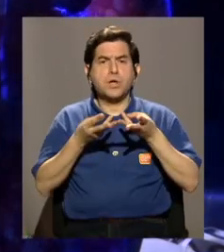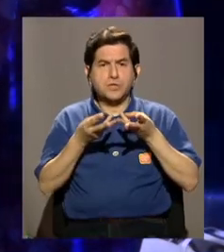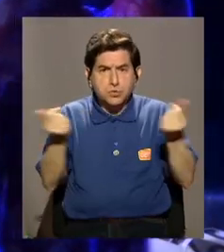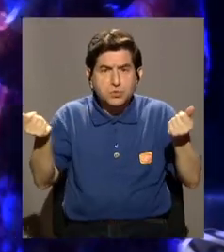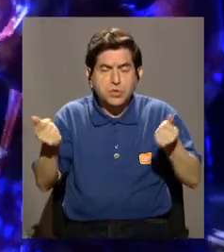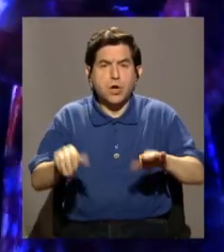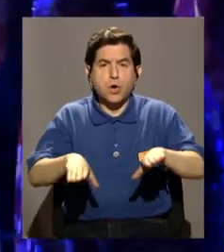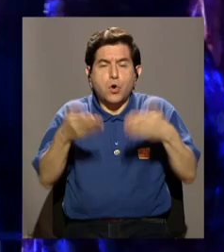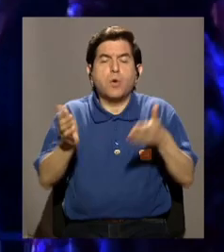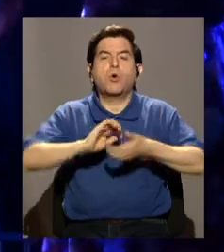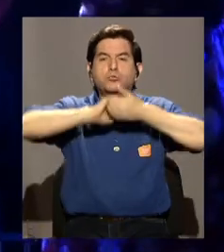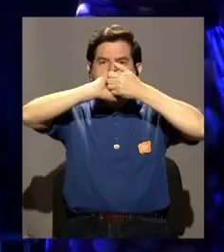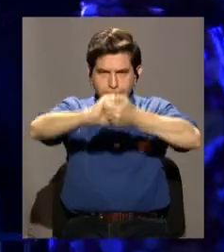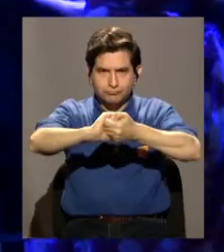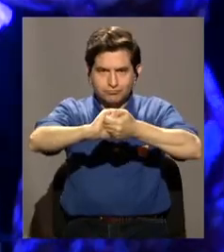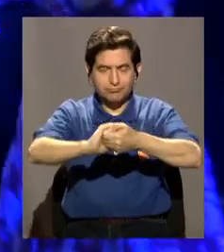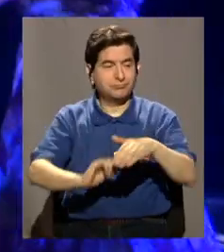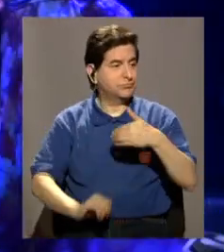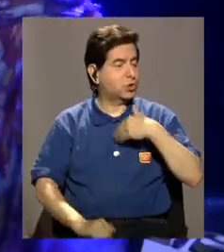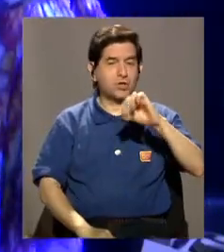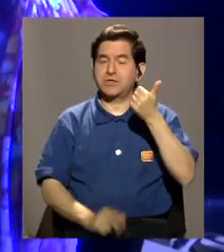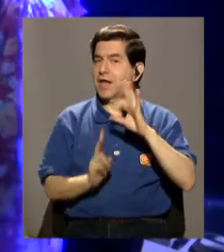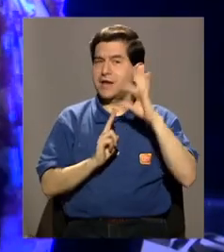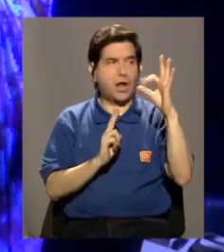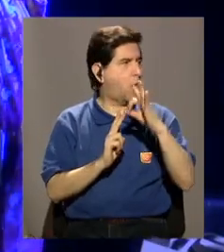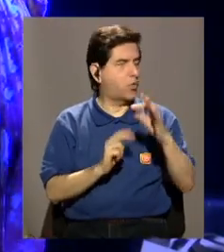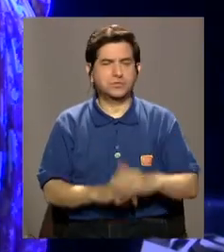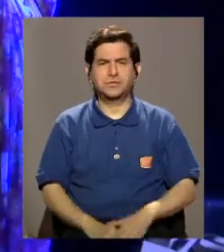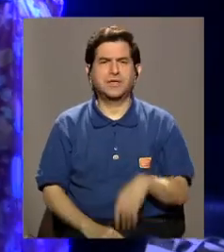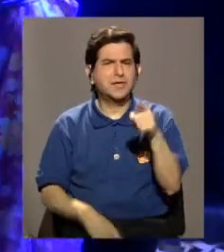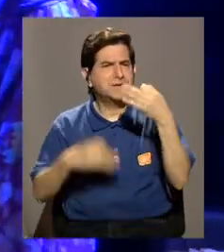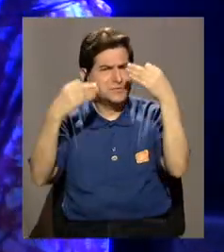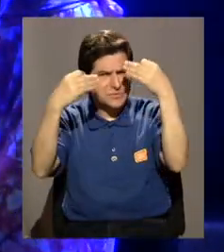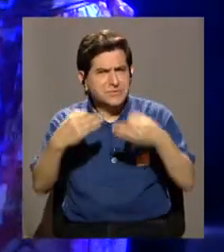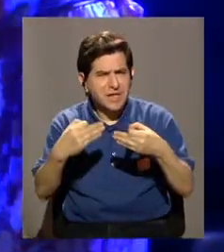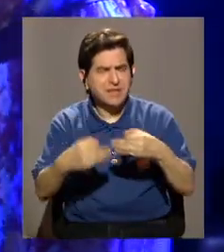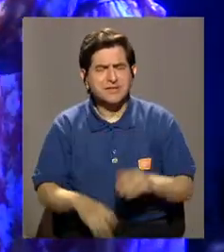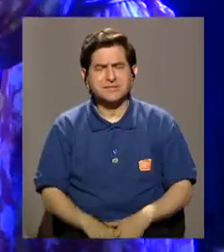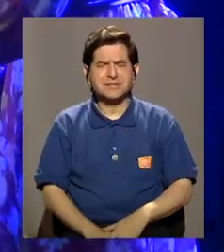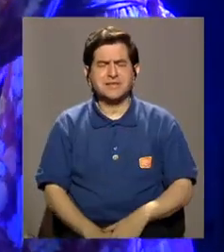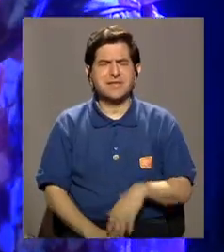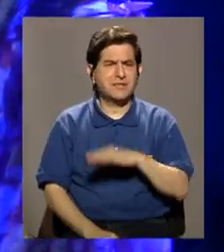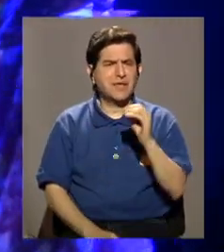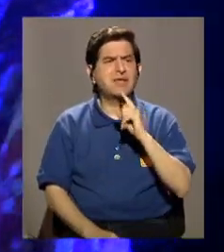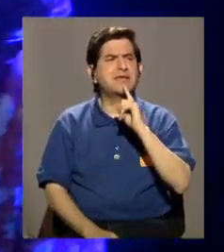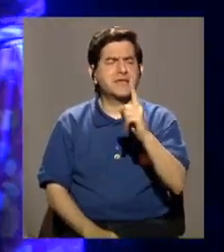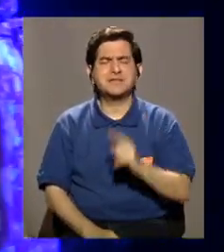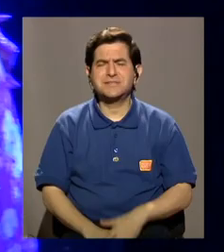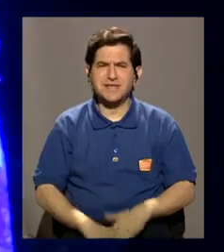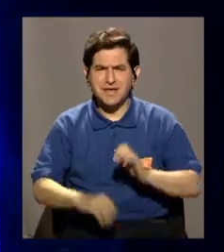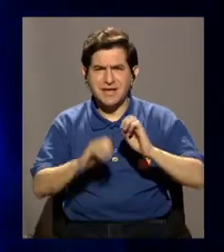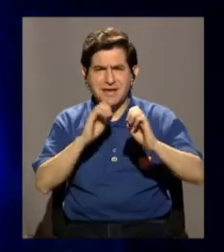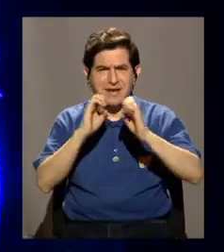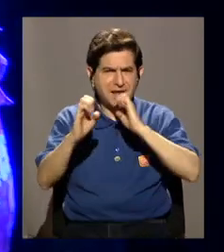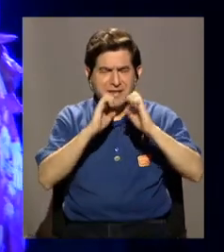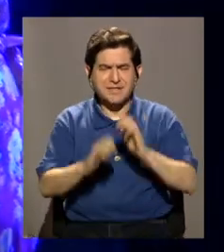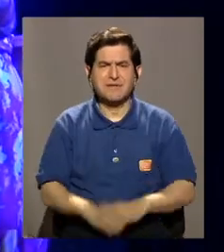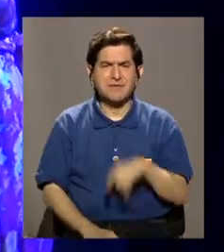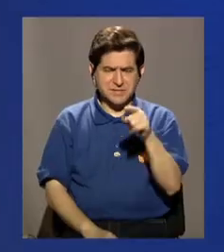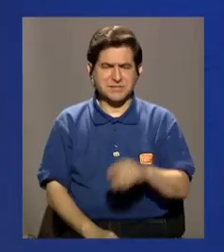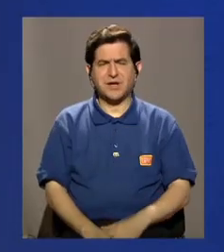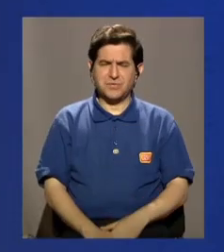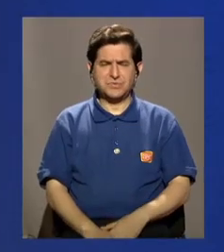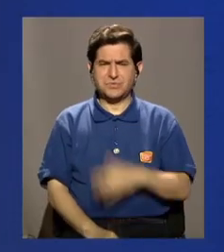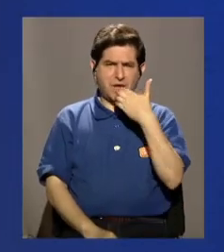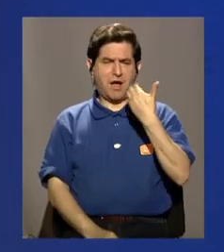salida a través de la solidaridad no les queda de otra decidas en alguna entrevista que era como un privilegio